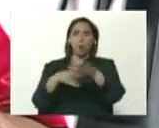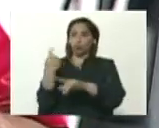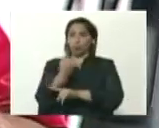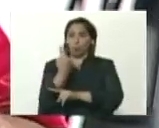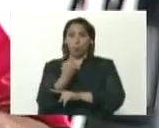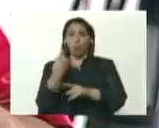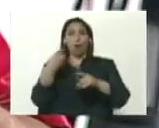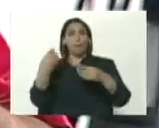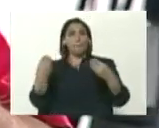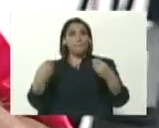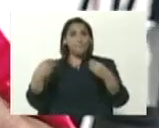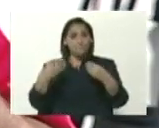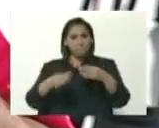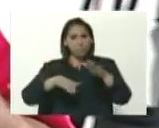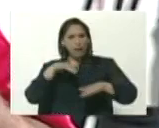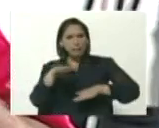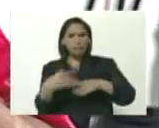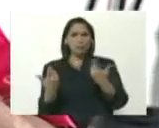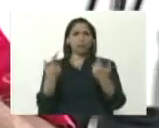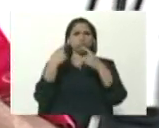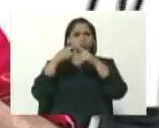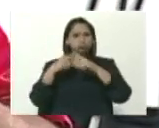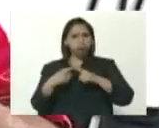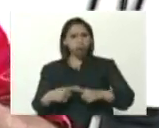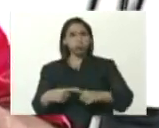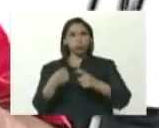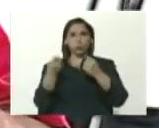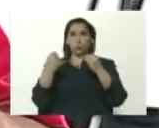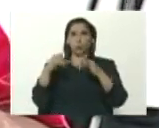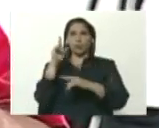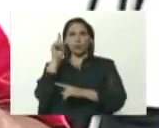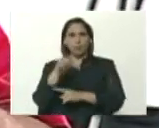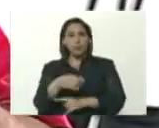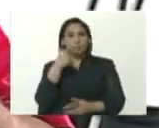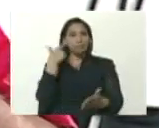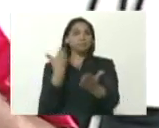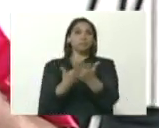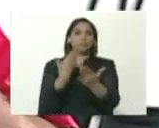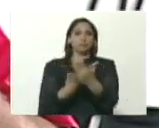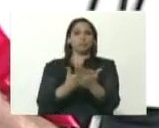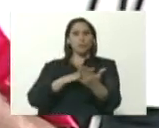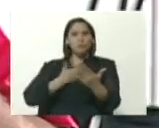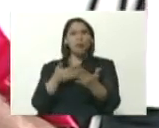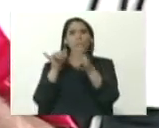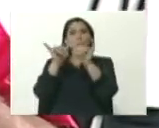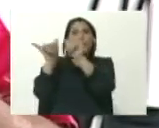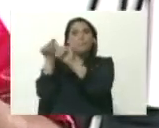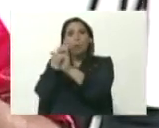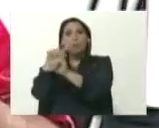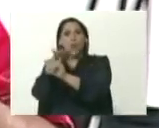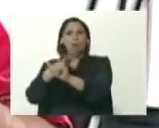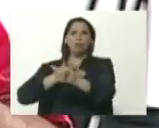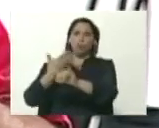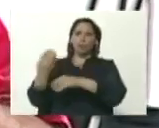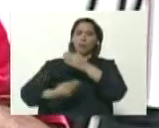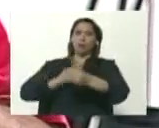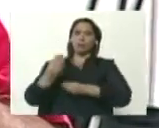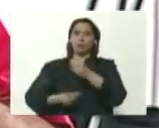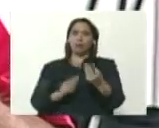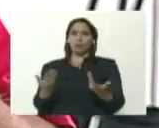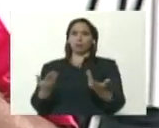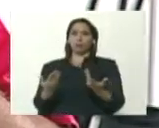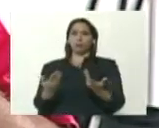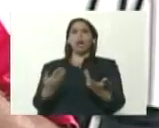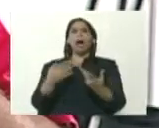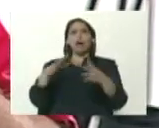avances en gráficos, en números, sino los avances tangibles, que sea el mismo pueblo que pueda usted en determinado momento